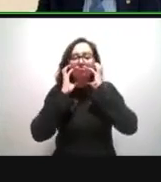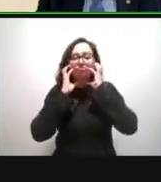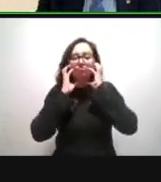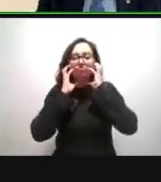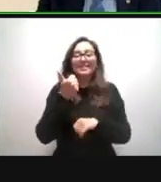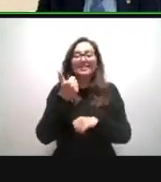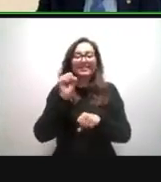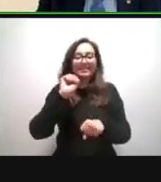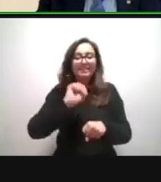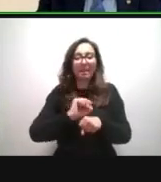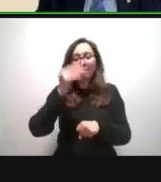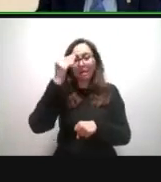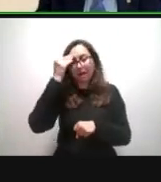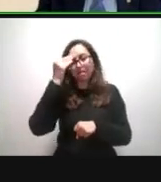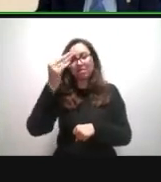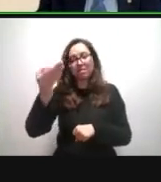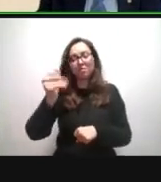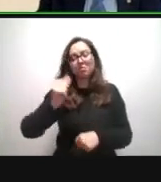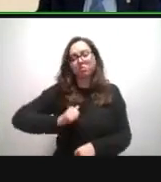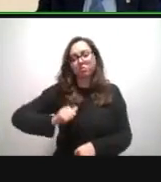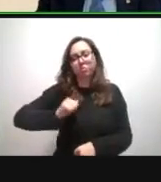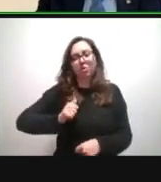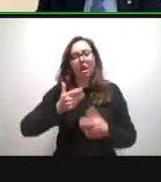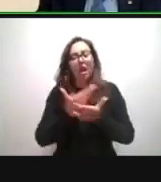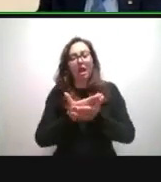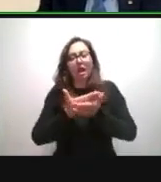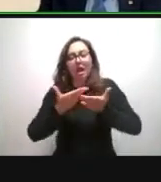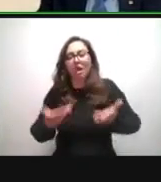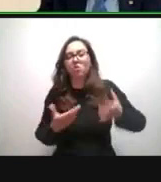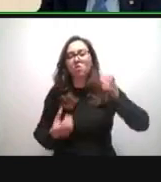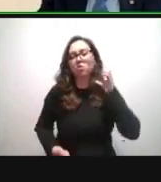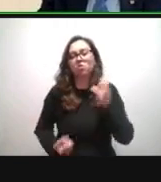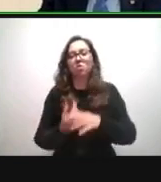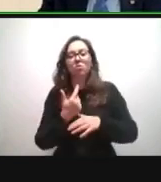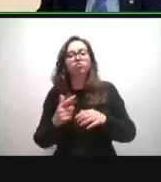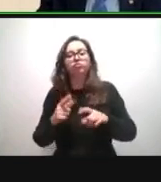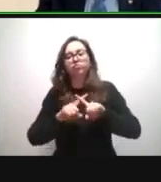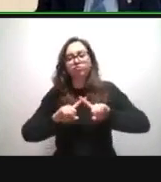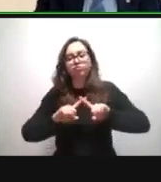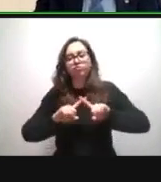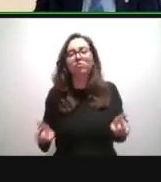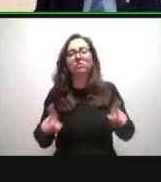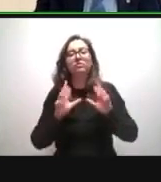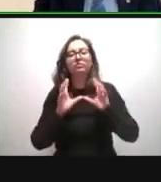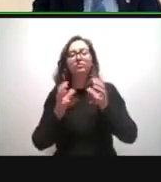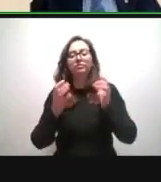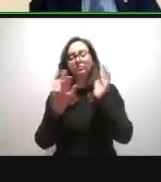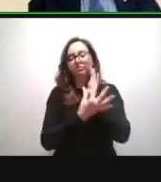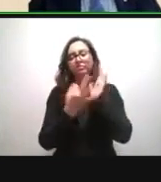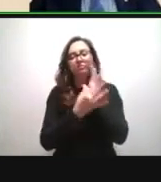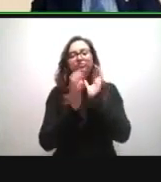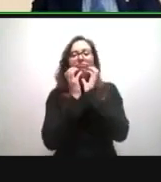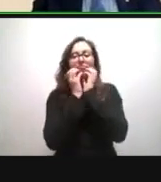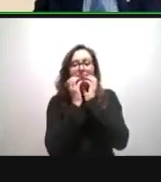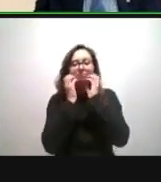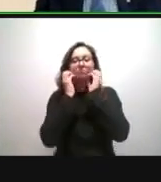consolidación. Ahora lo manejamos con métodos de fijación interna, que son alambres y placas que mencionaba ya, y permiten al